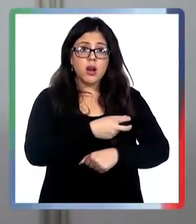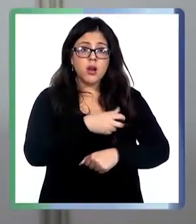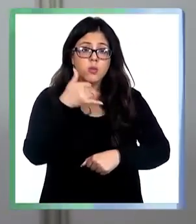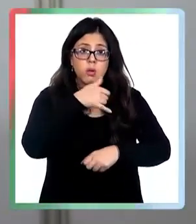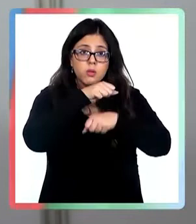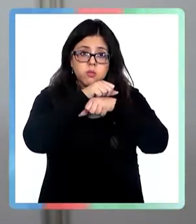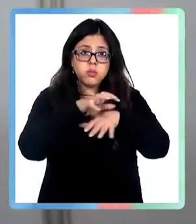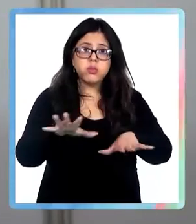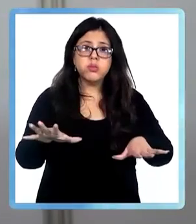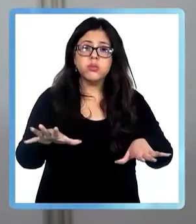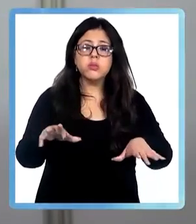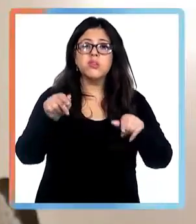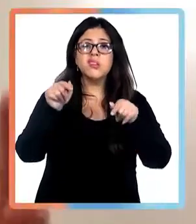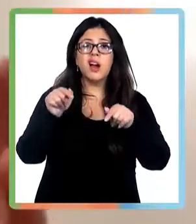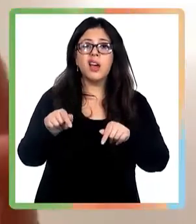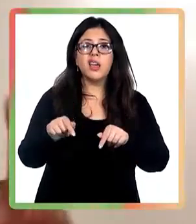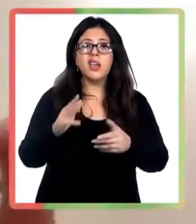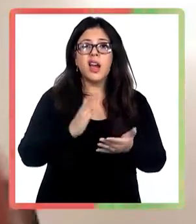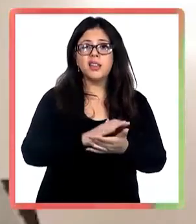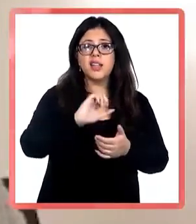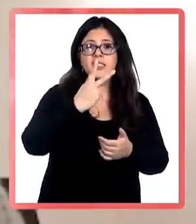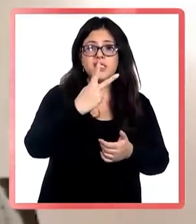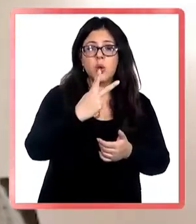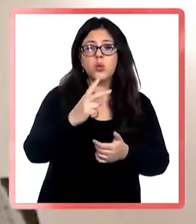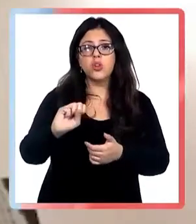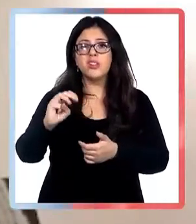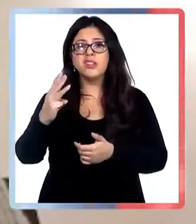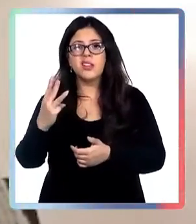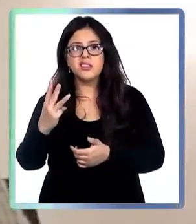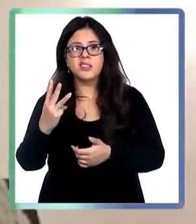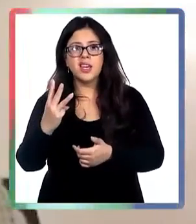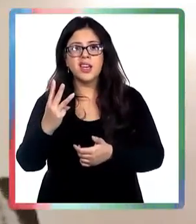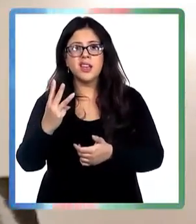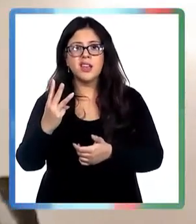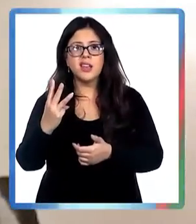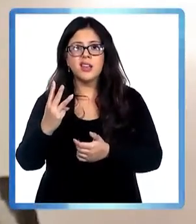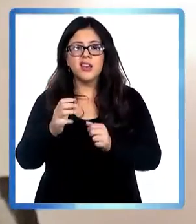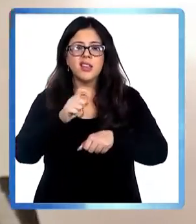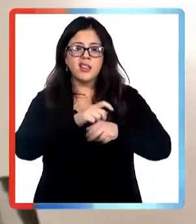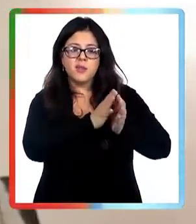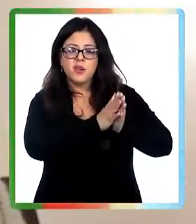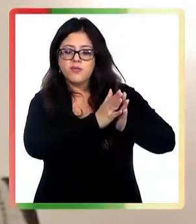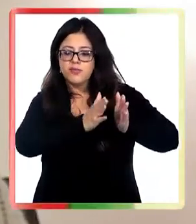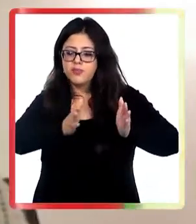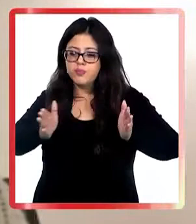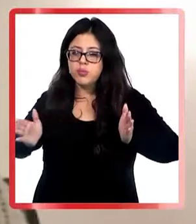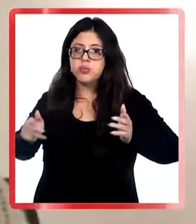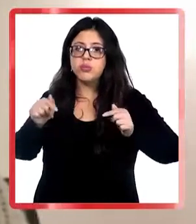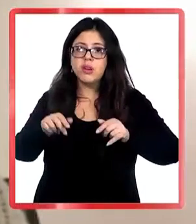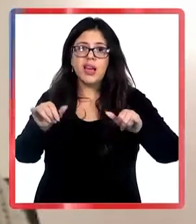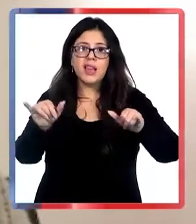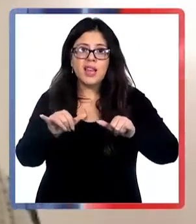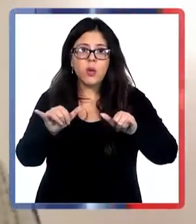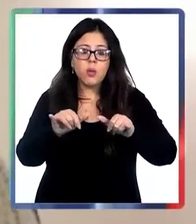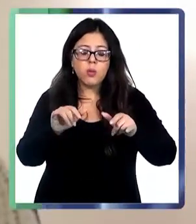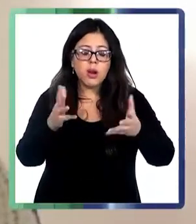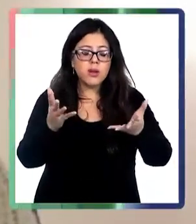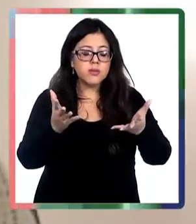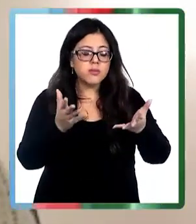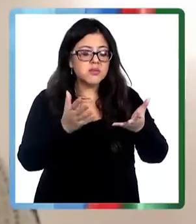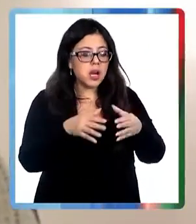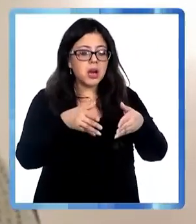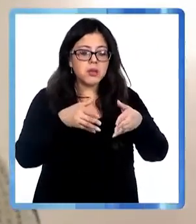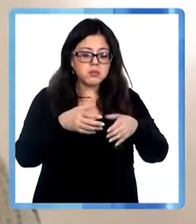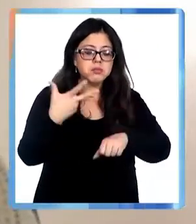de influenza, se administraba principalmente entre el segundo y el tercer trimestre. Y con el pasar de los años, el PNI hizo una